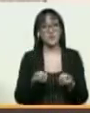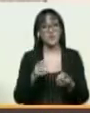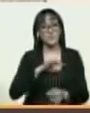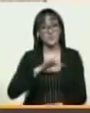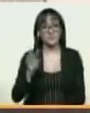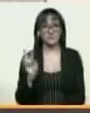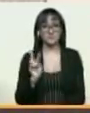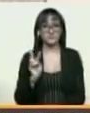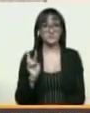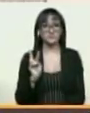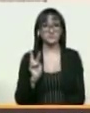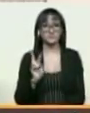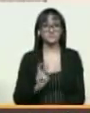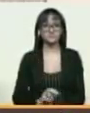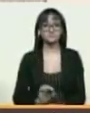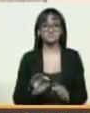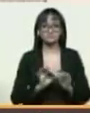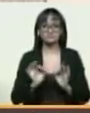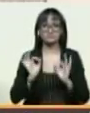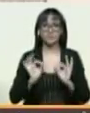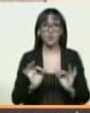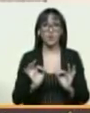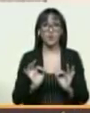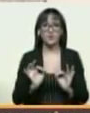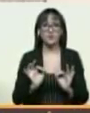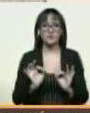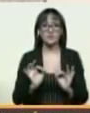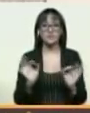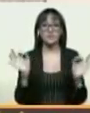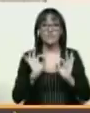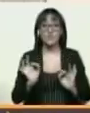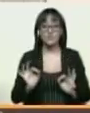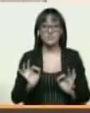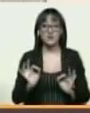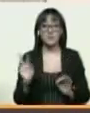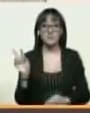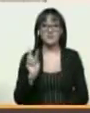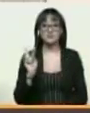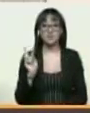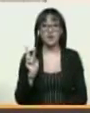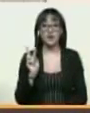venezolano, consolidando la vía venezolana